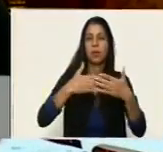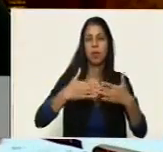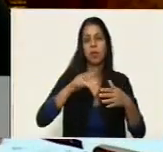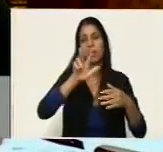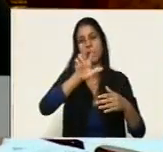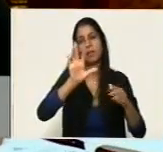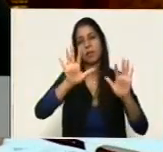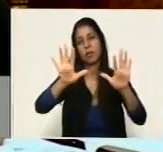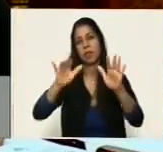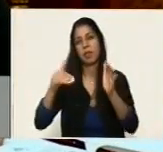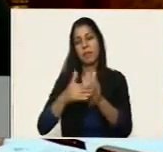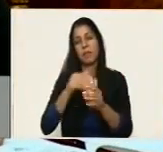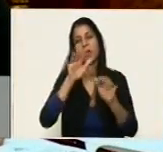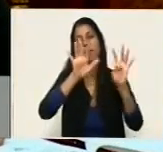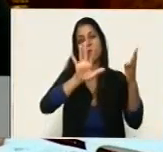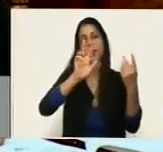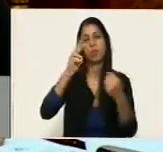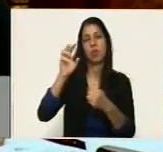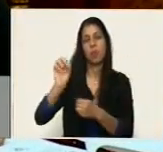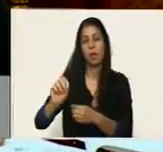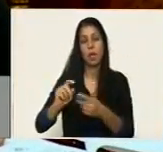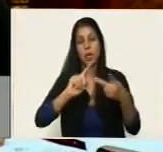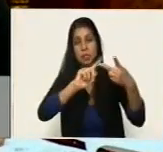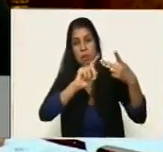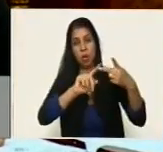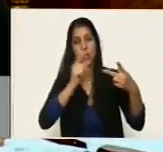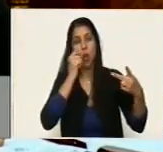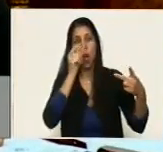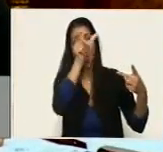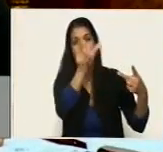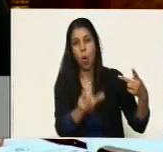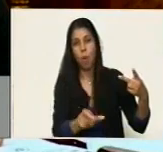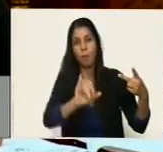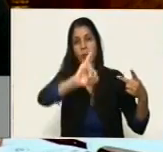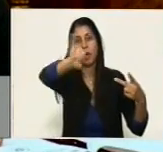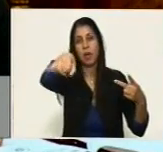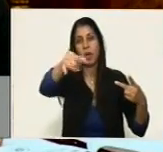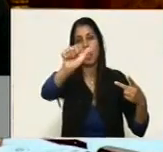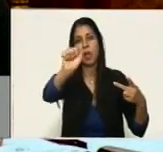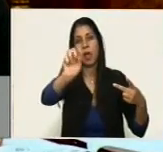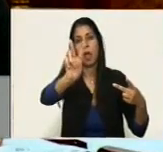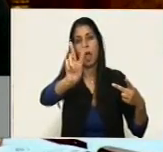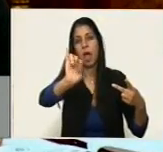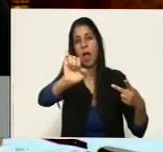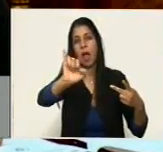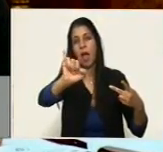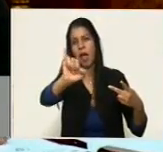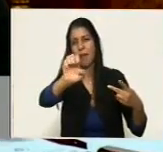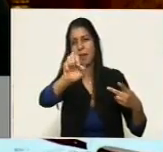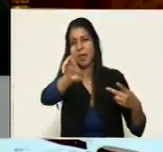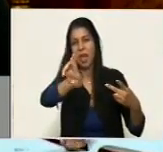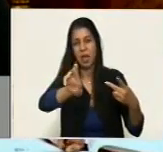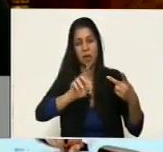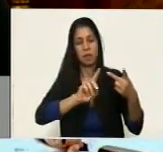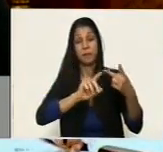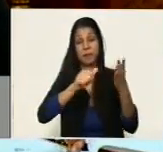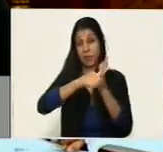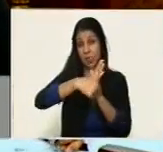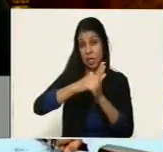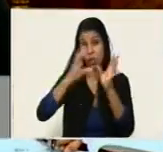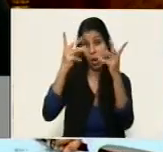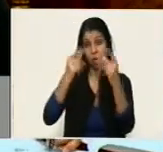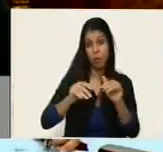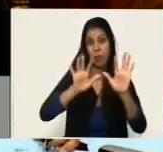14.310.920, y el ciudadano Javier Fernando León Anchustegui, titular de la cédula de identidad